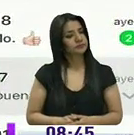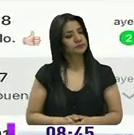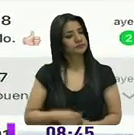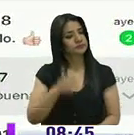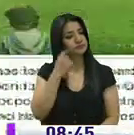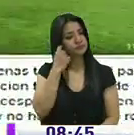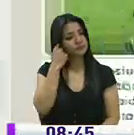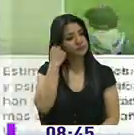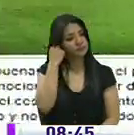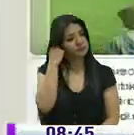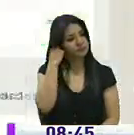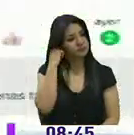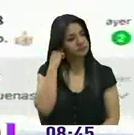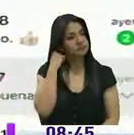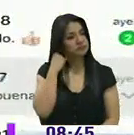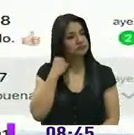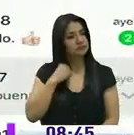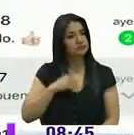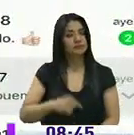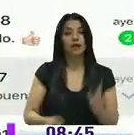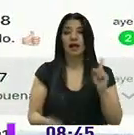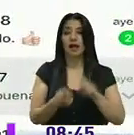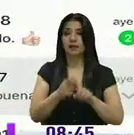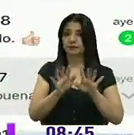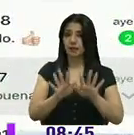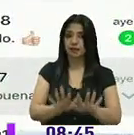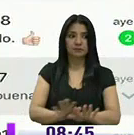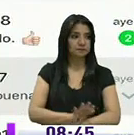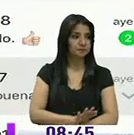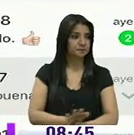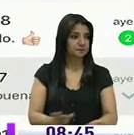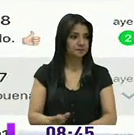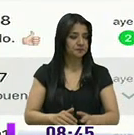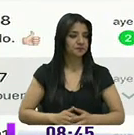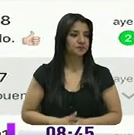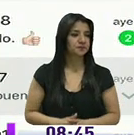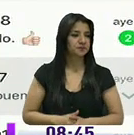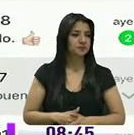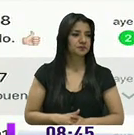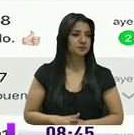pasaje 1 y hasta ahí llegamos mi querida sultanas